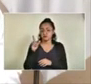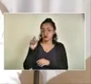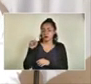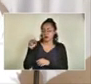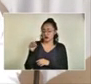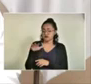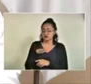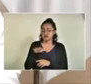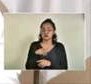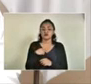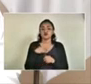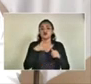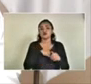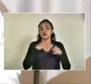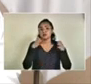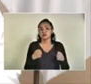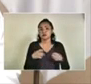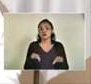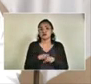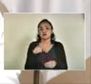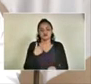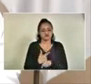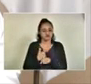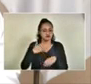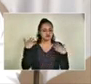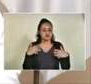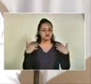estaba en estado de gravedad